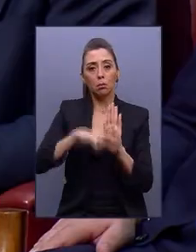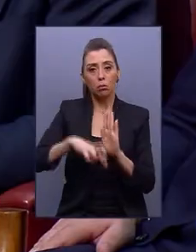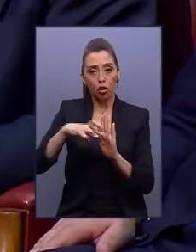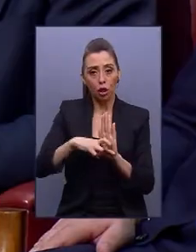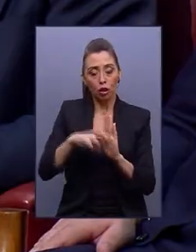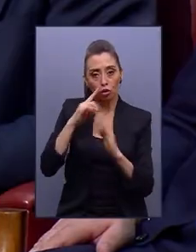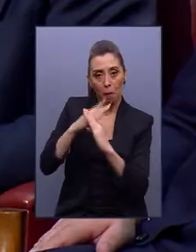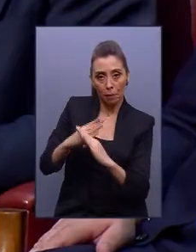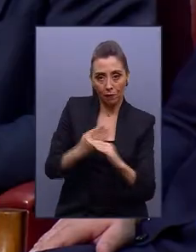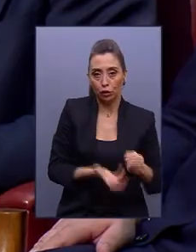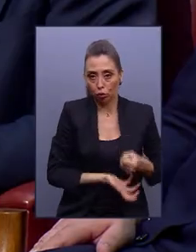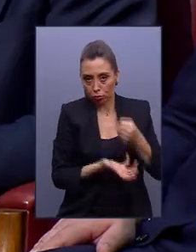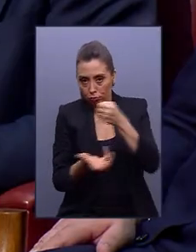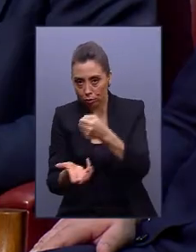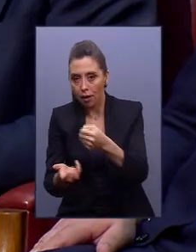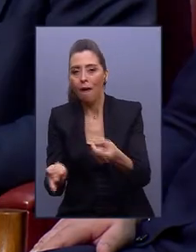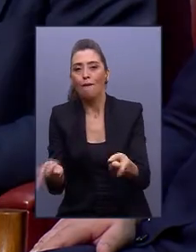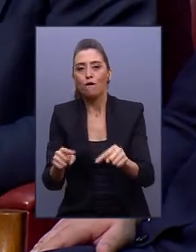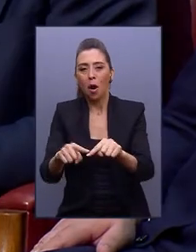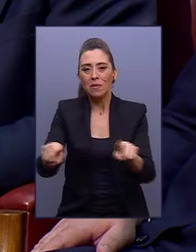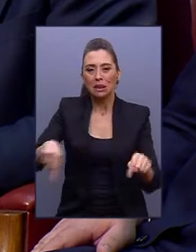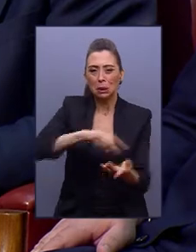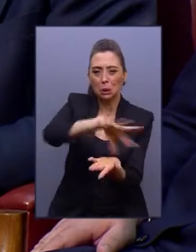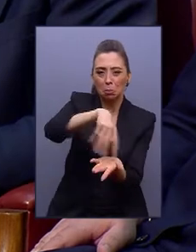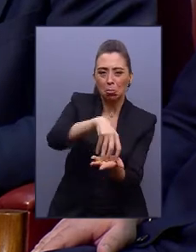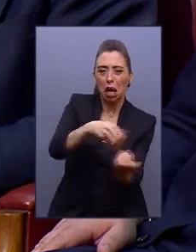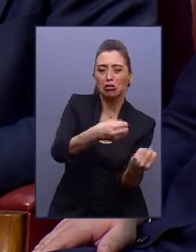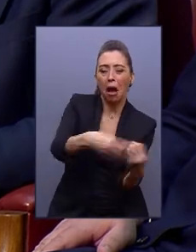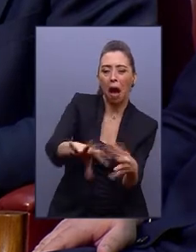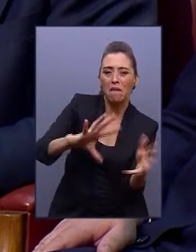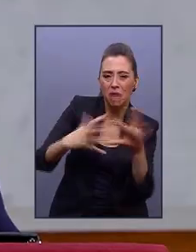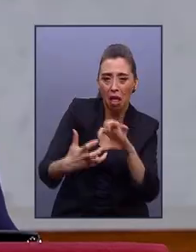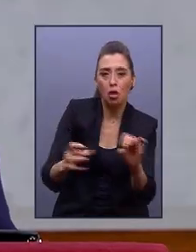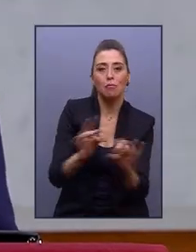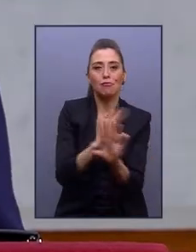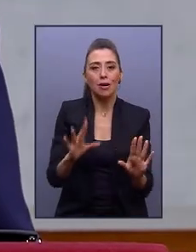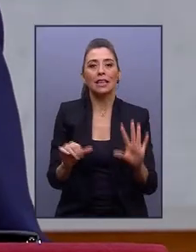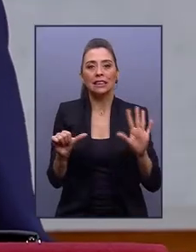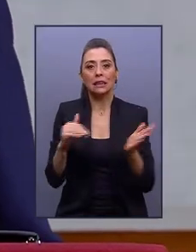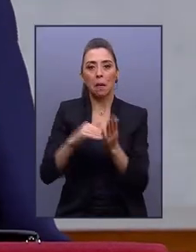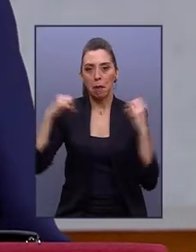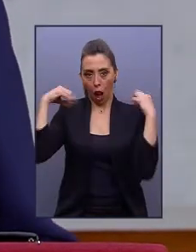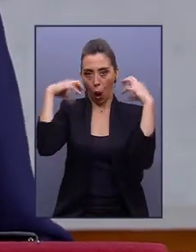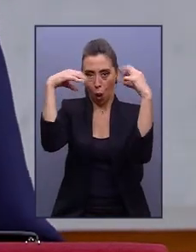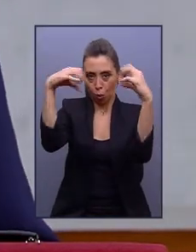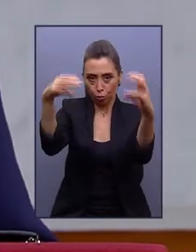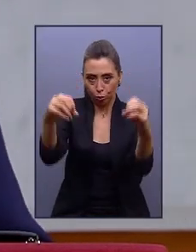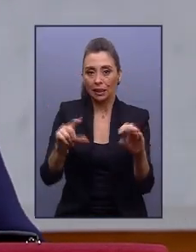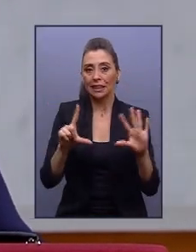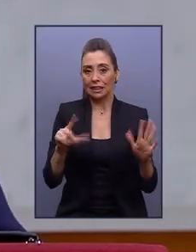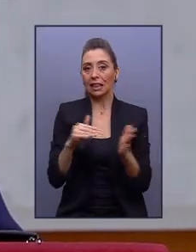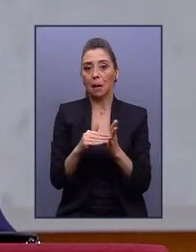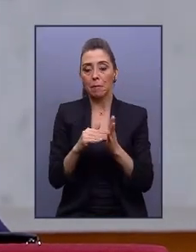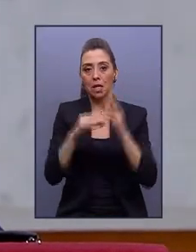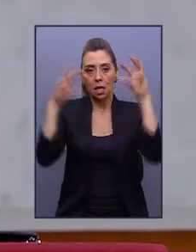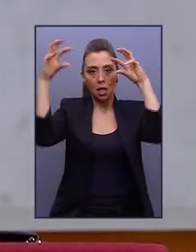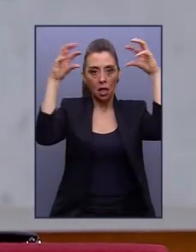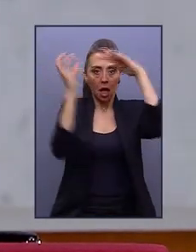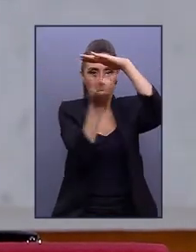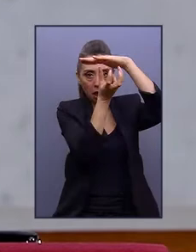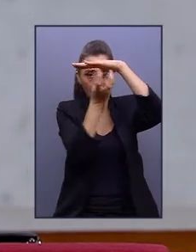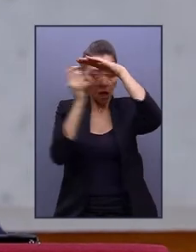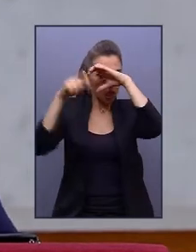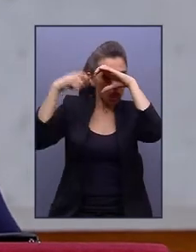de prevención como recuperar espacios públicos abandonados, instalar más de 6.000 luminarias, más de 7.000 cámaras de